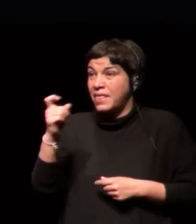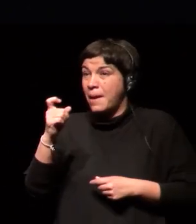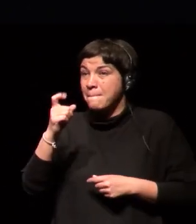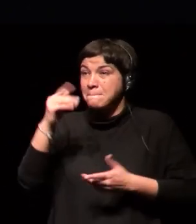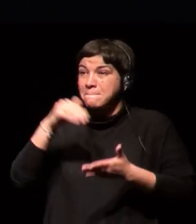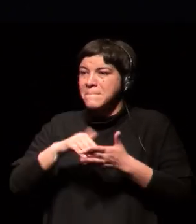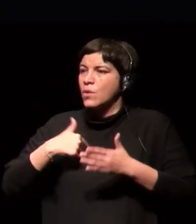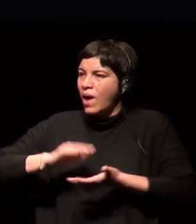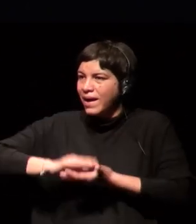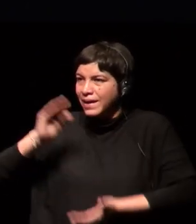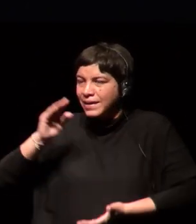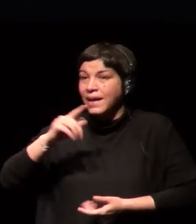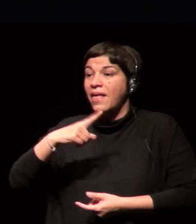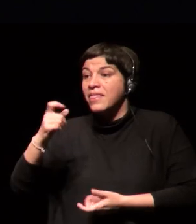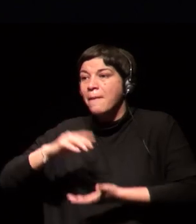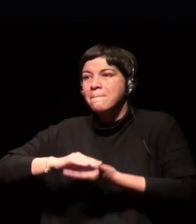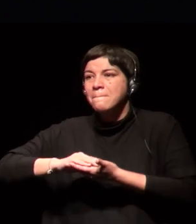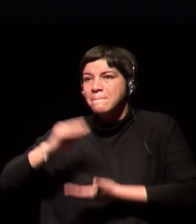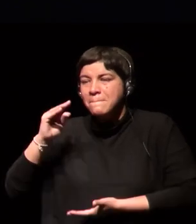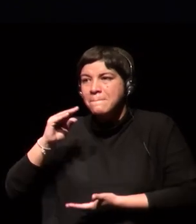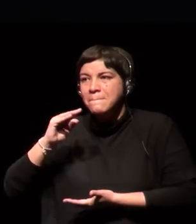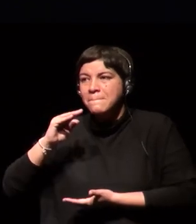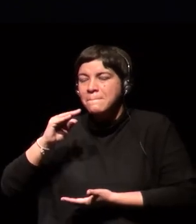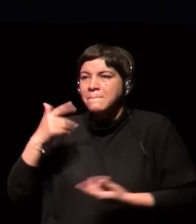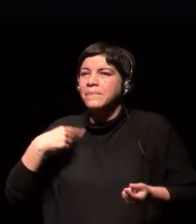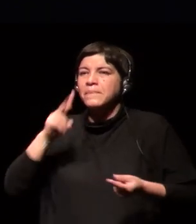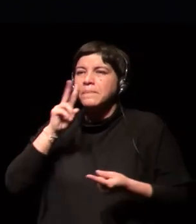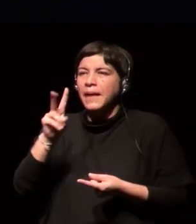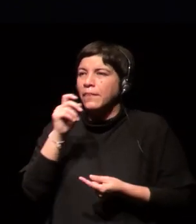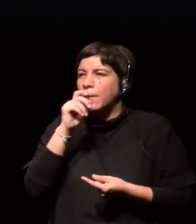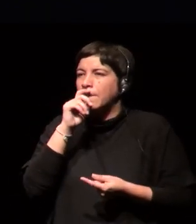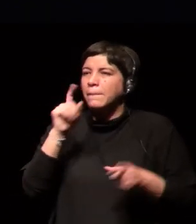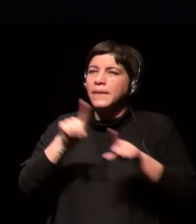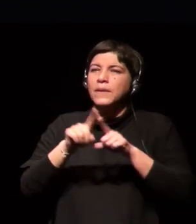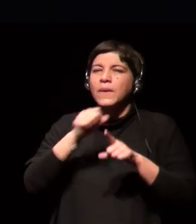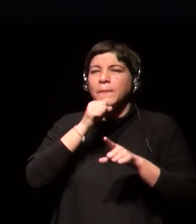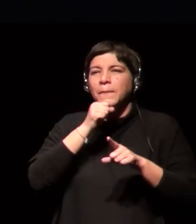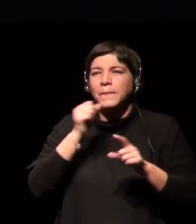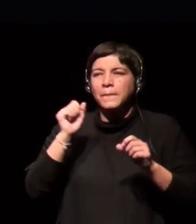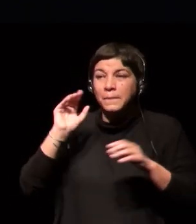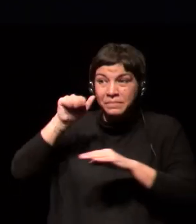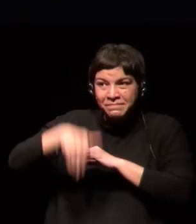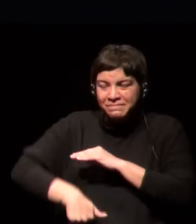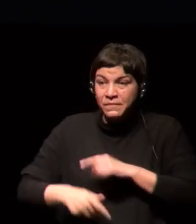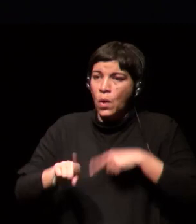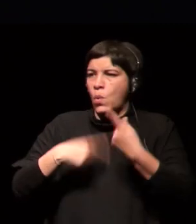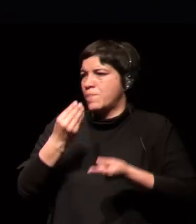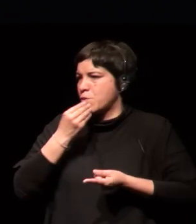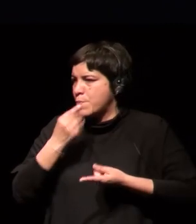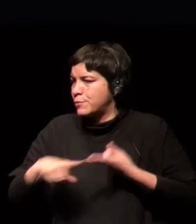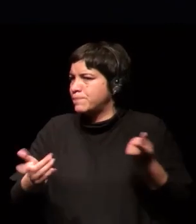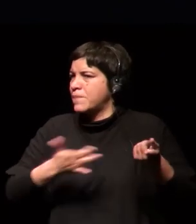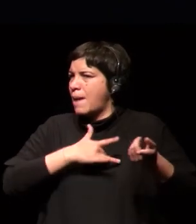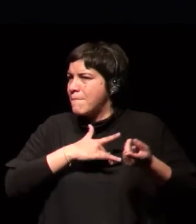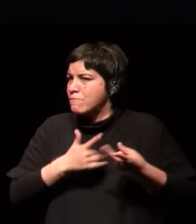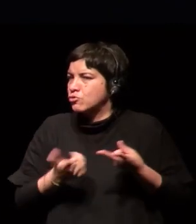The rest we spend eating, making love, drinking, creating, and going to conferences like this. Bebemos, and